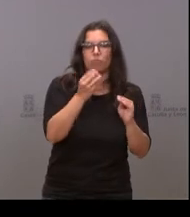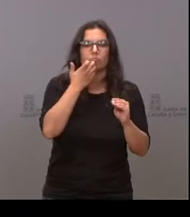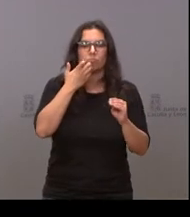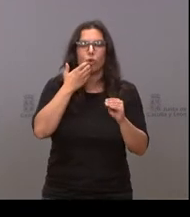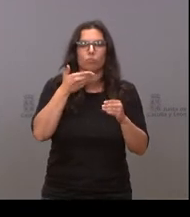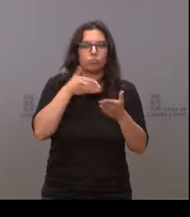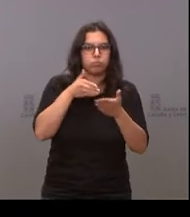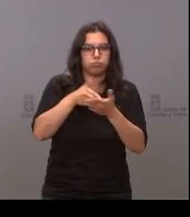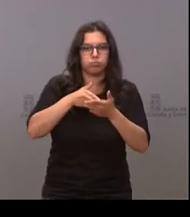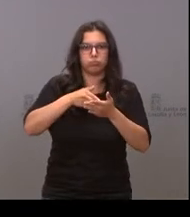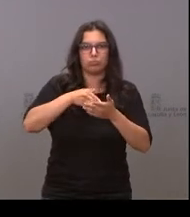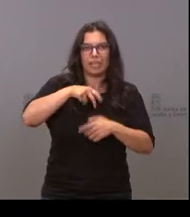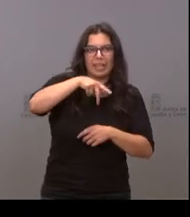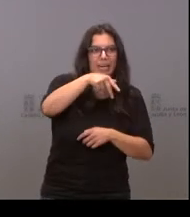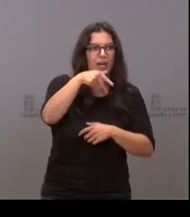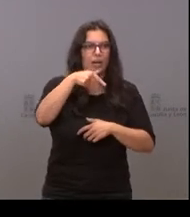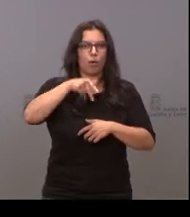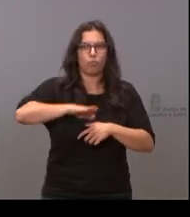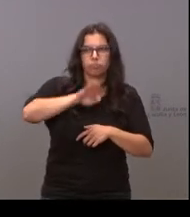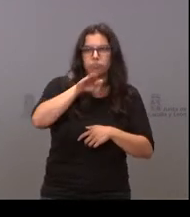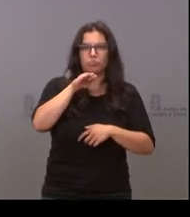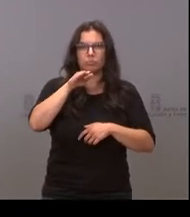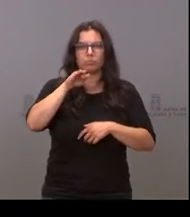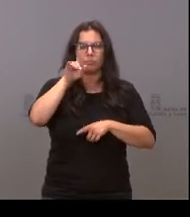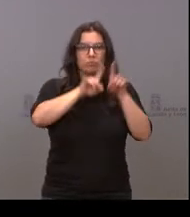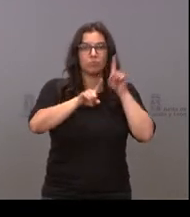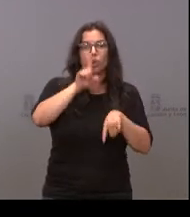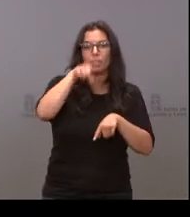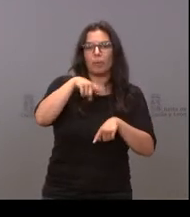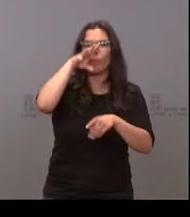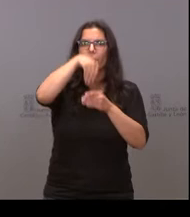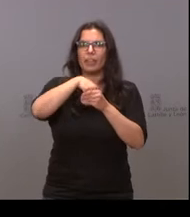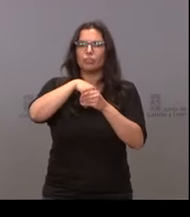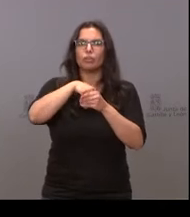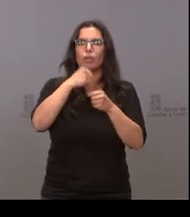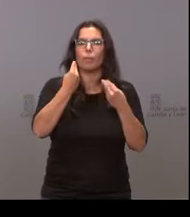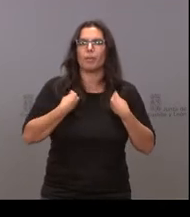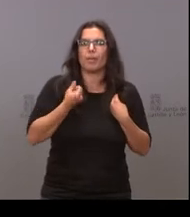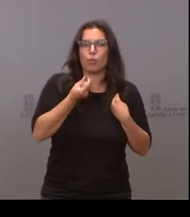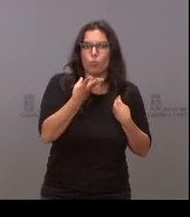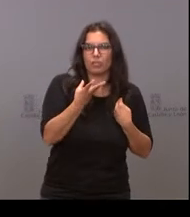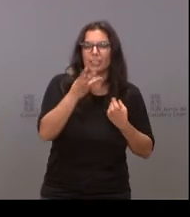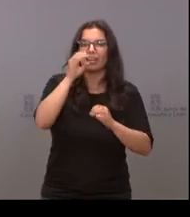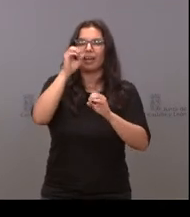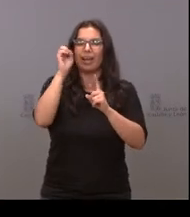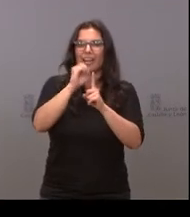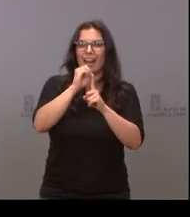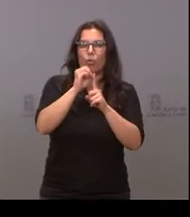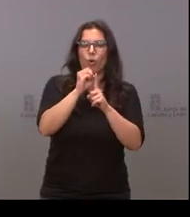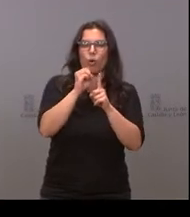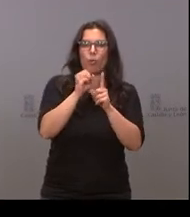pero también sobre las personas que viven en ese hogar qué grado de dependencia tiene la persona independiente